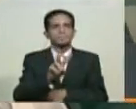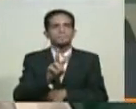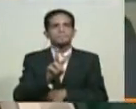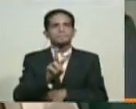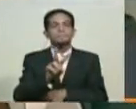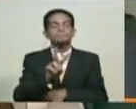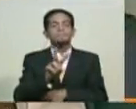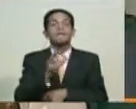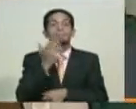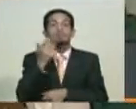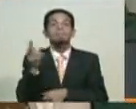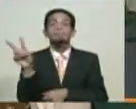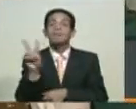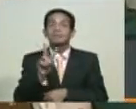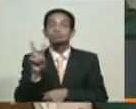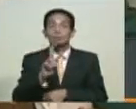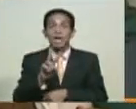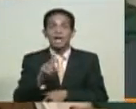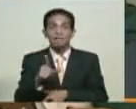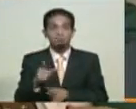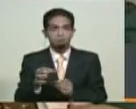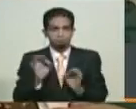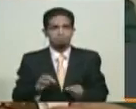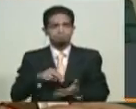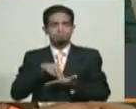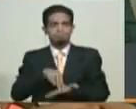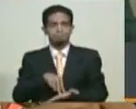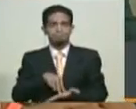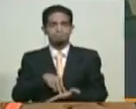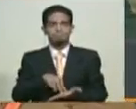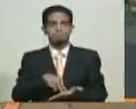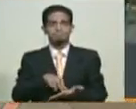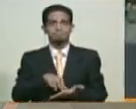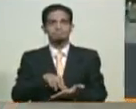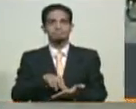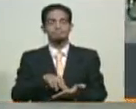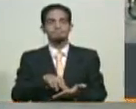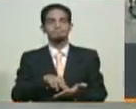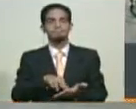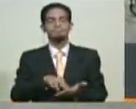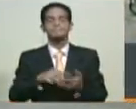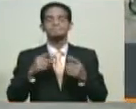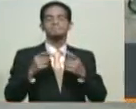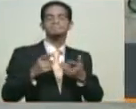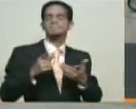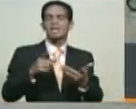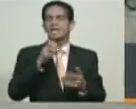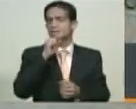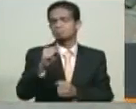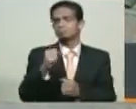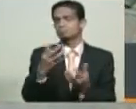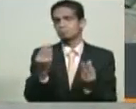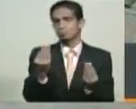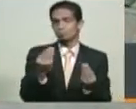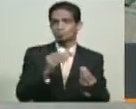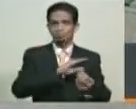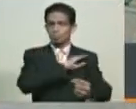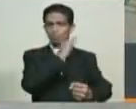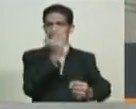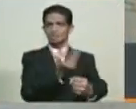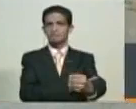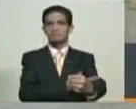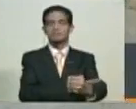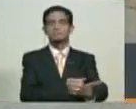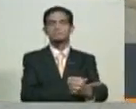y crecimiento, no la para nadie. La potencialidad que tiene nuestra economía se pierde de vista, se pierde de